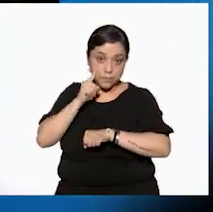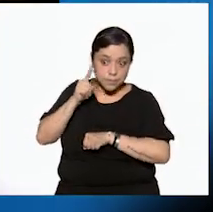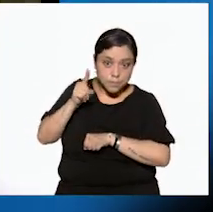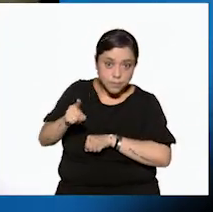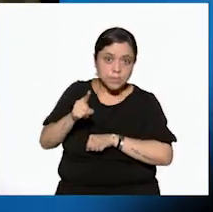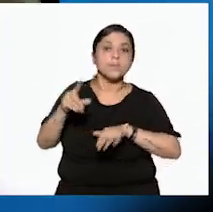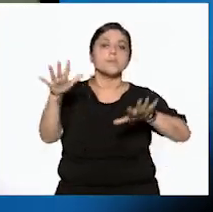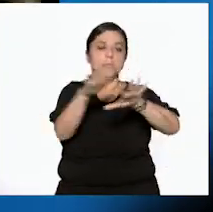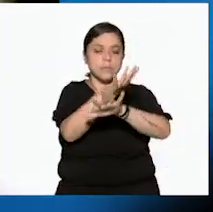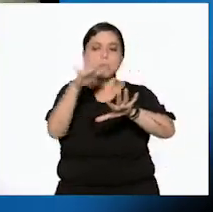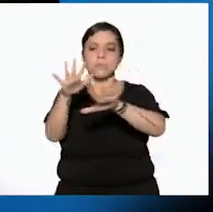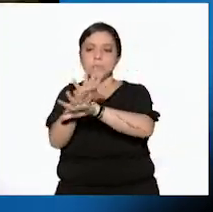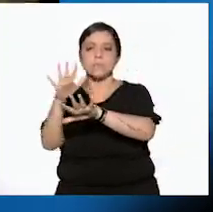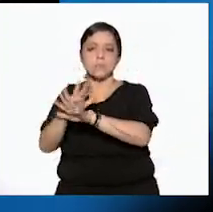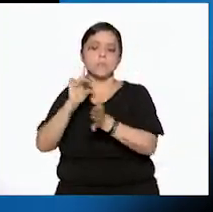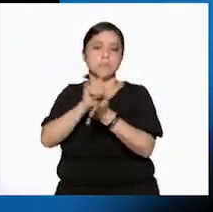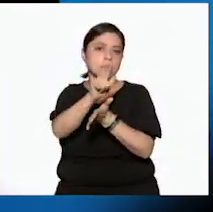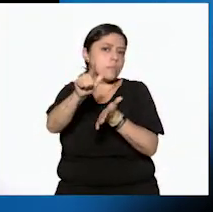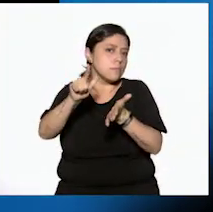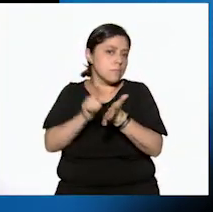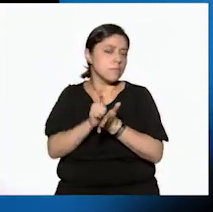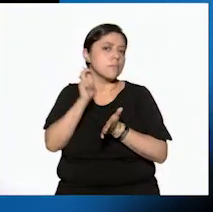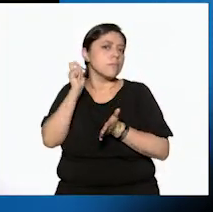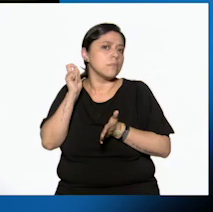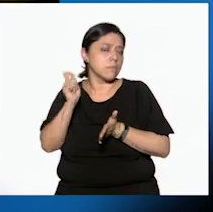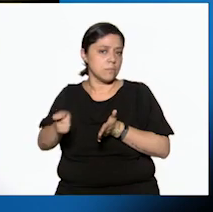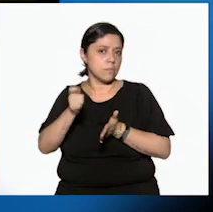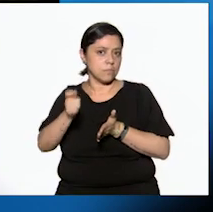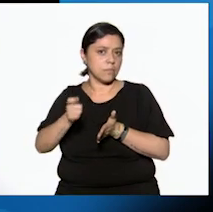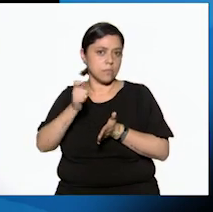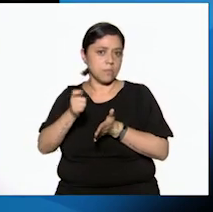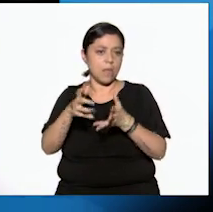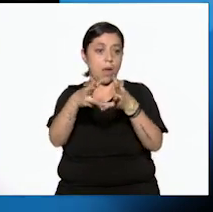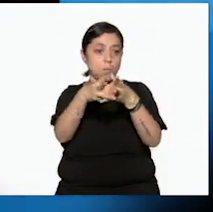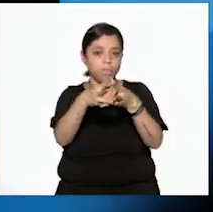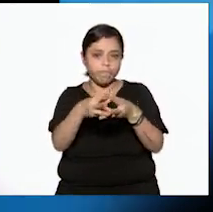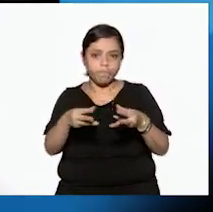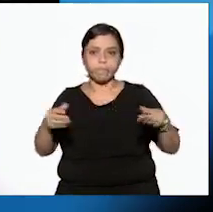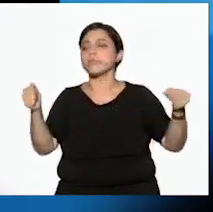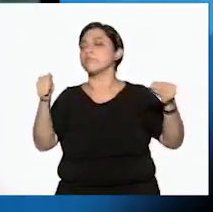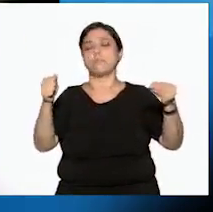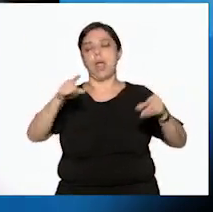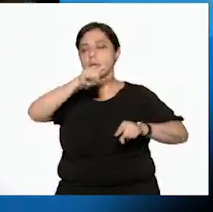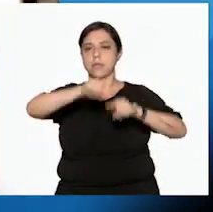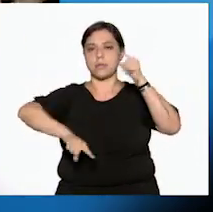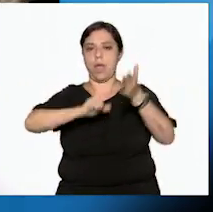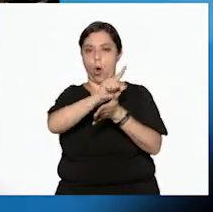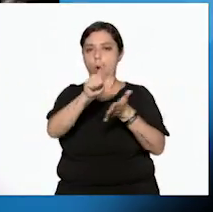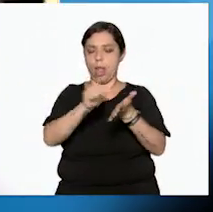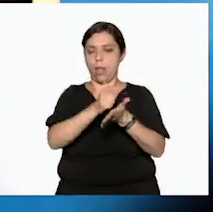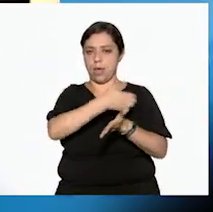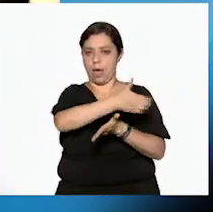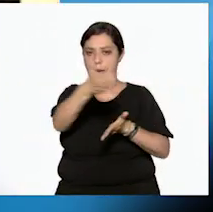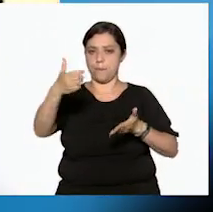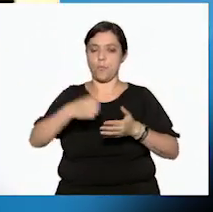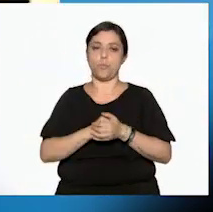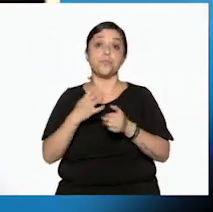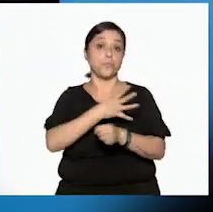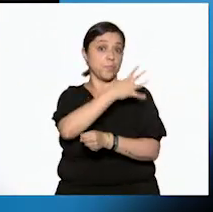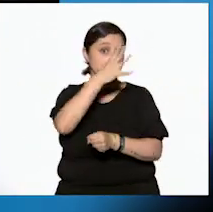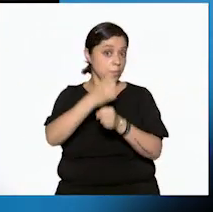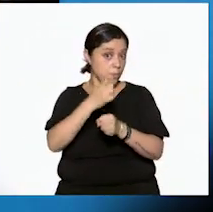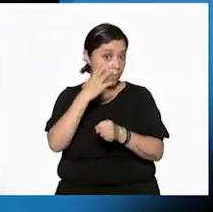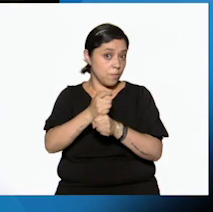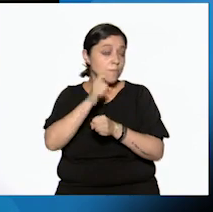hicieron diversos cambios legales que llevaron prácticamente a la desaparición de la reforma agraria. En la cuarta posición está